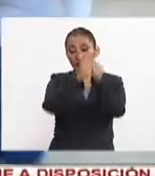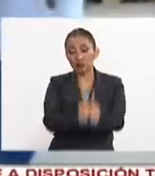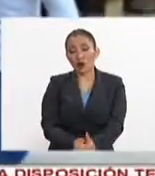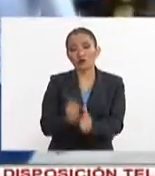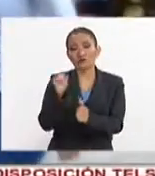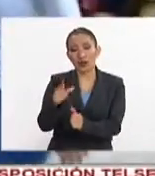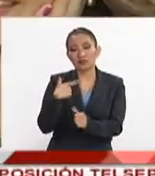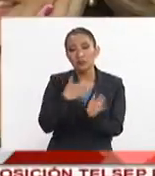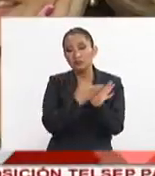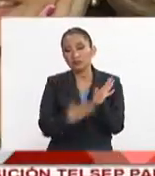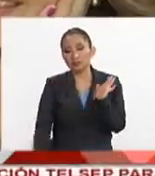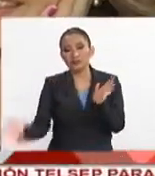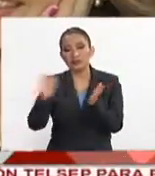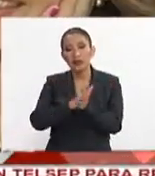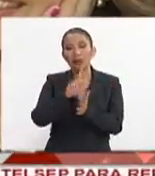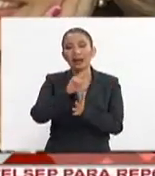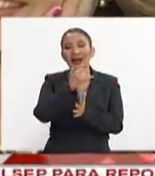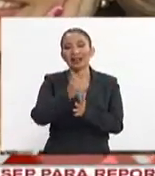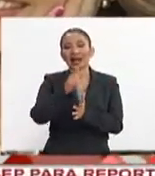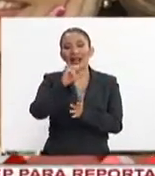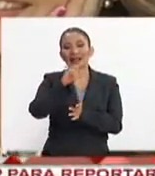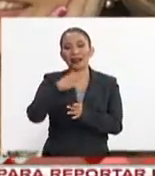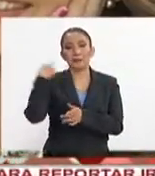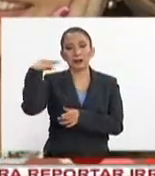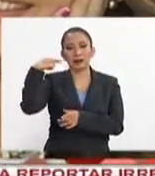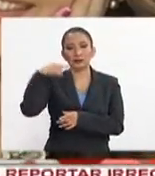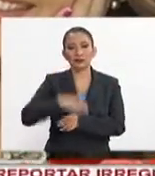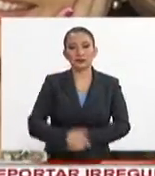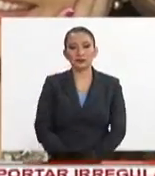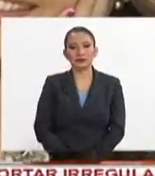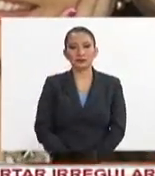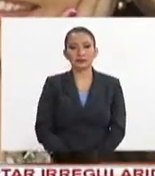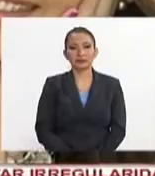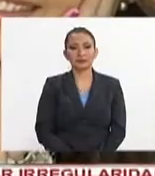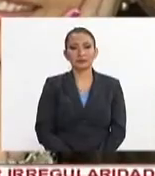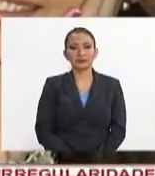los cuales cumplirán el penal de Playa Linda en Veracruz.